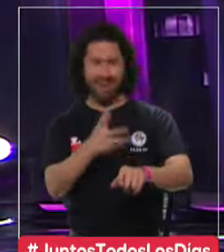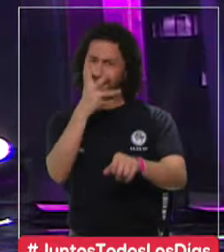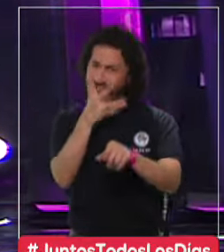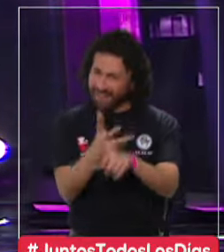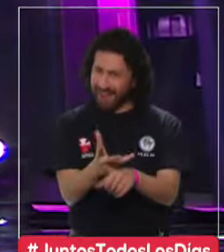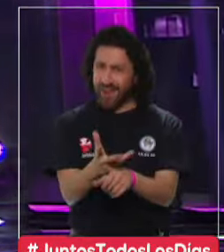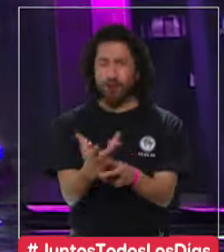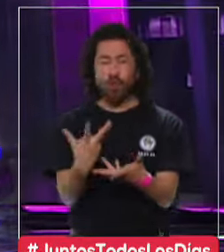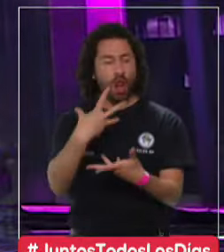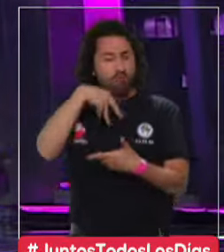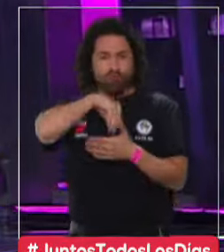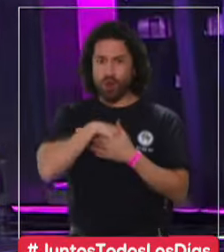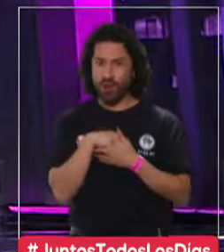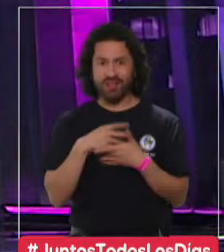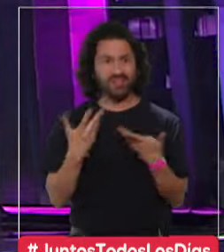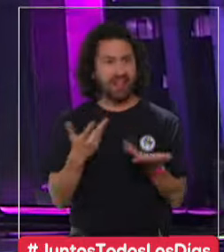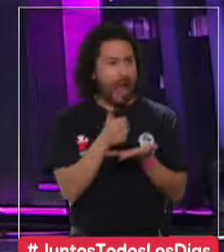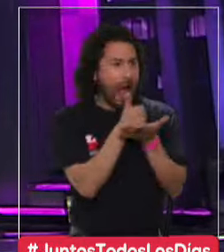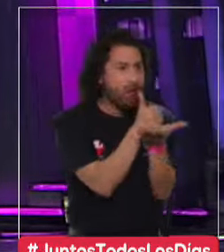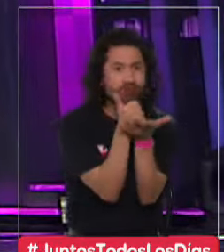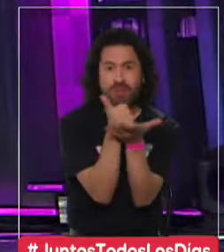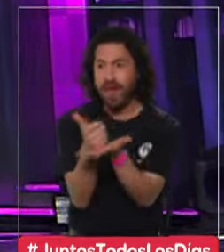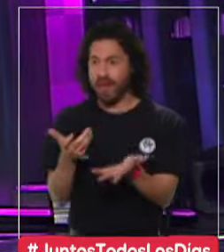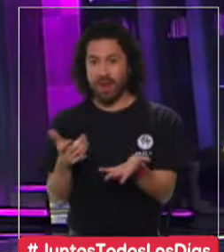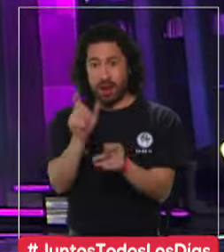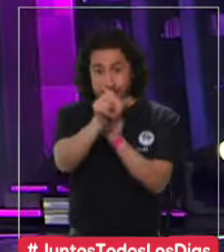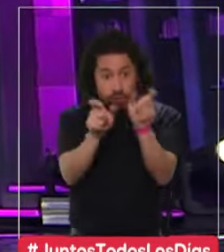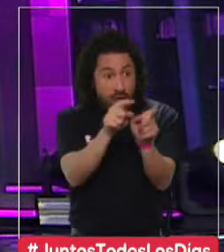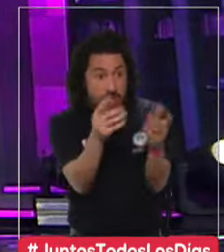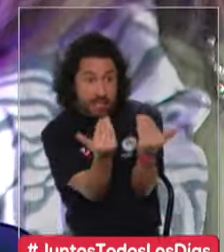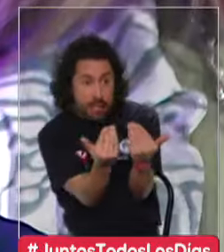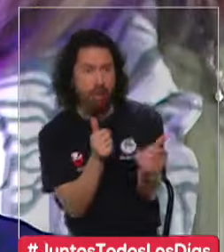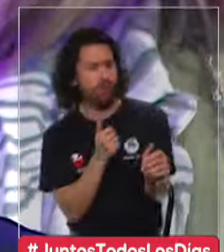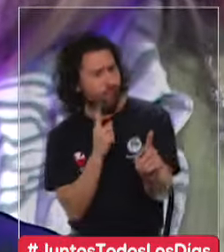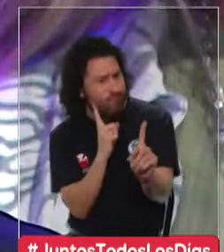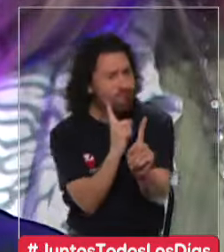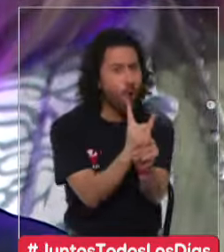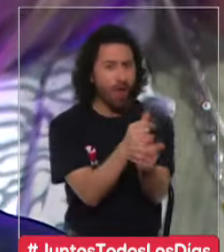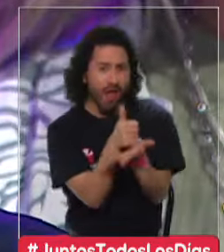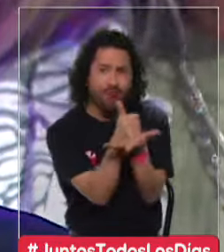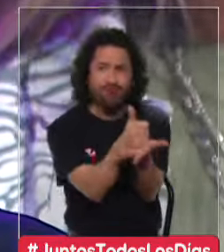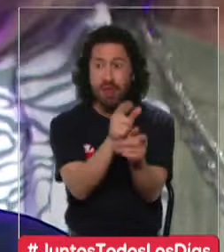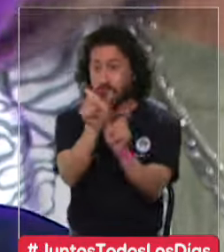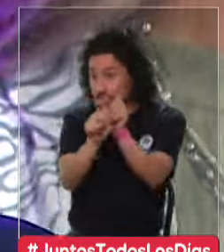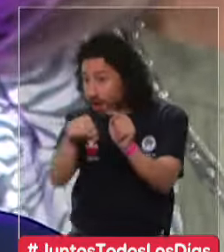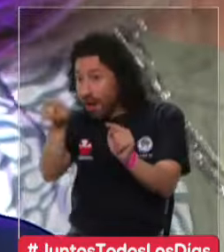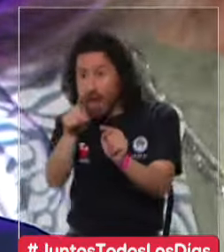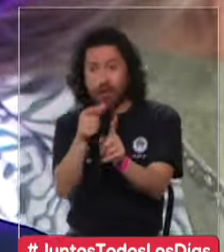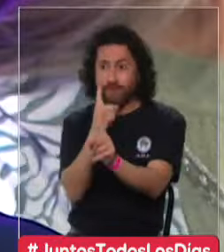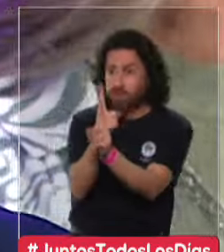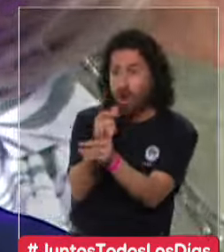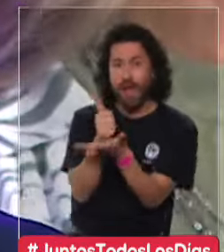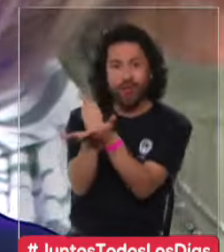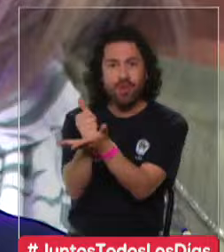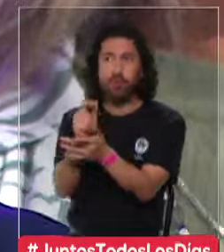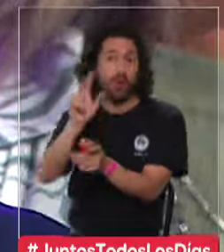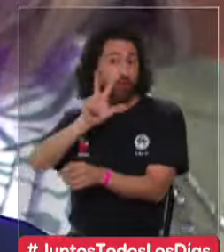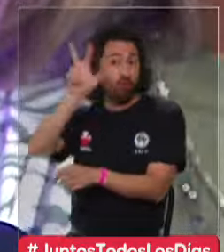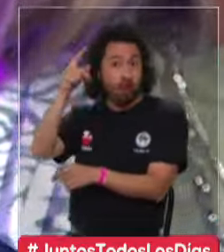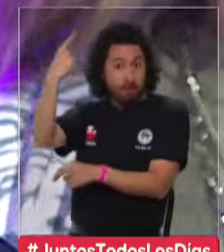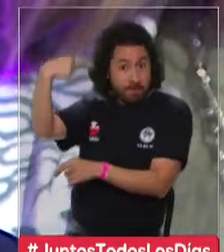dentro de nuestra idiosincrasia, en ayudar al necesitado, en ayudar a los demás, ese también un mandato de Dios.